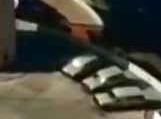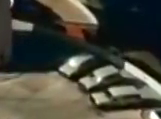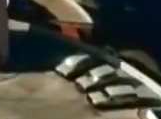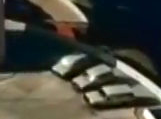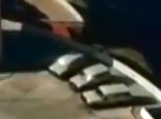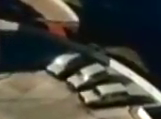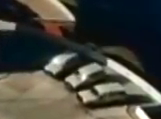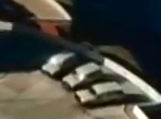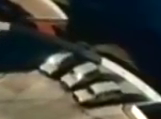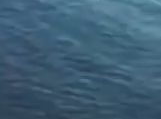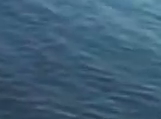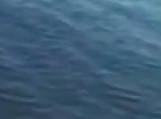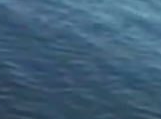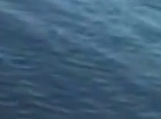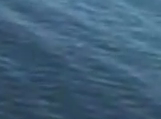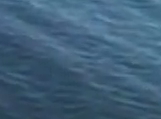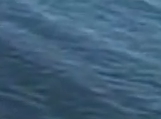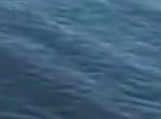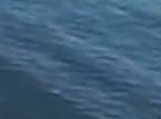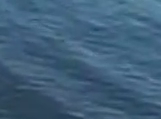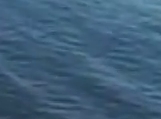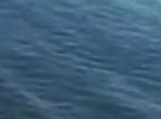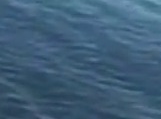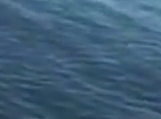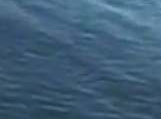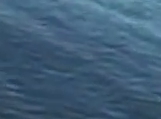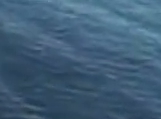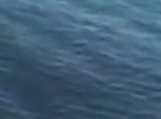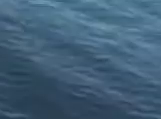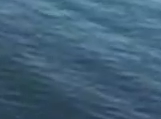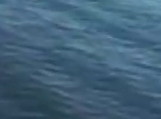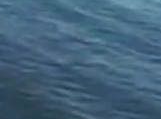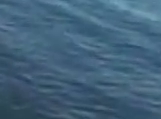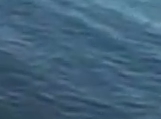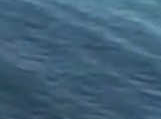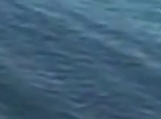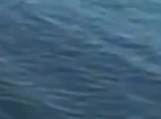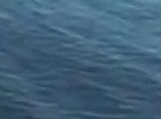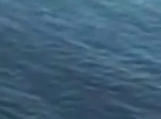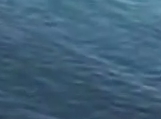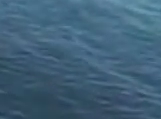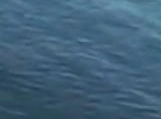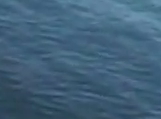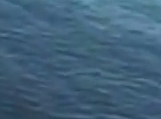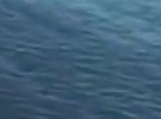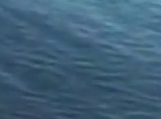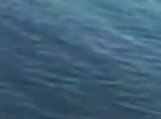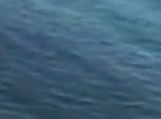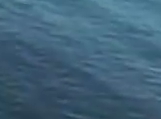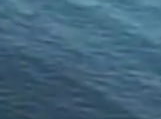esta importante jornada desde la isla de Margarita. Es la información. Retornamos.